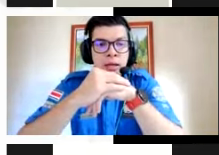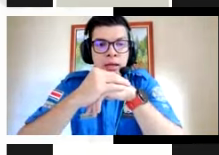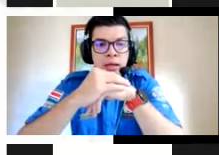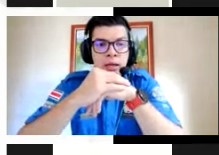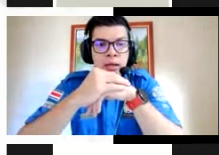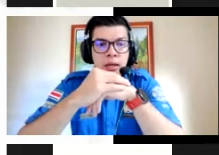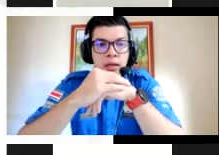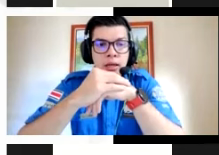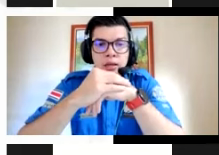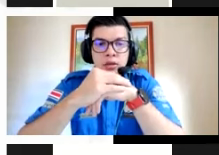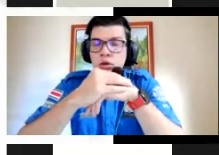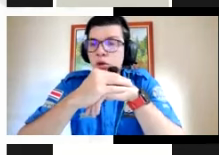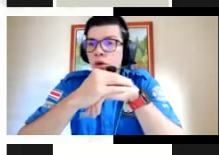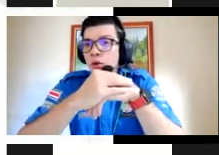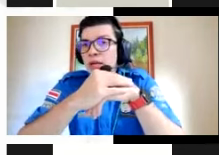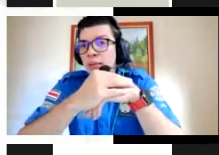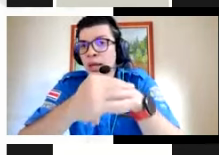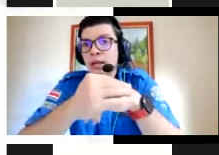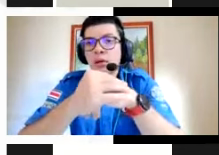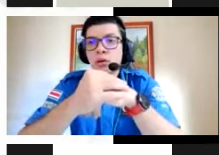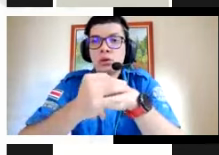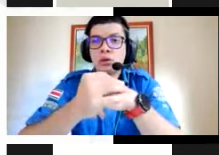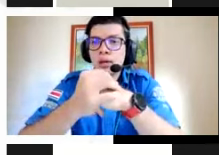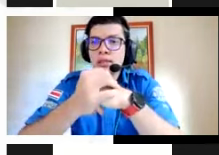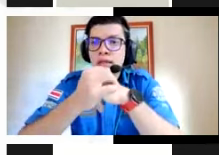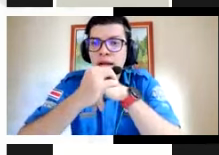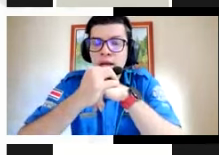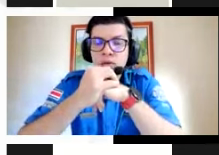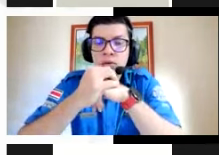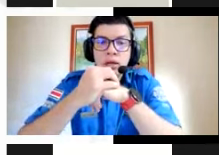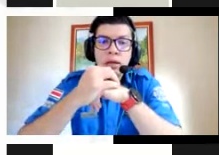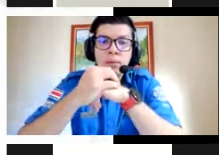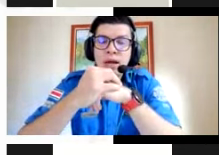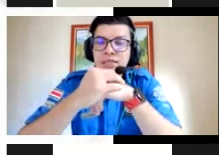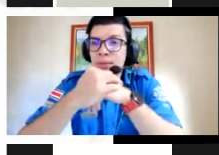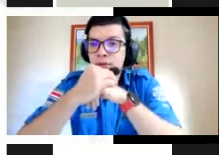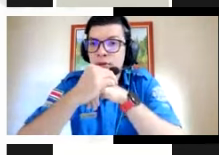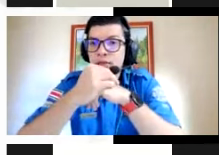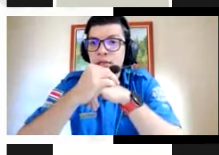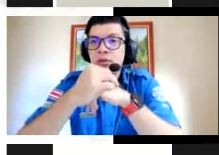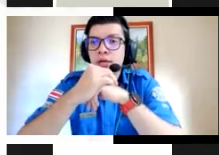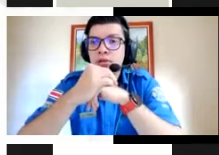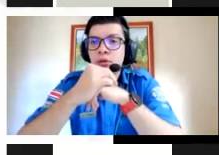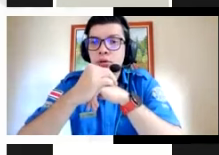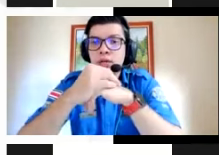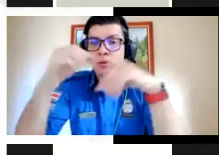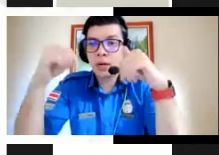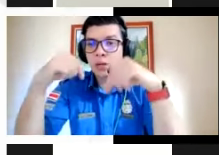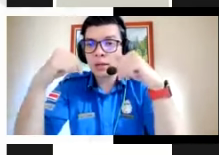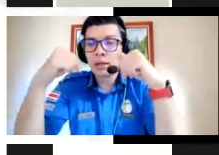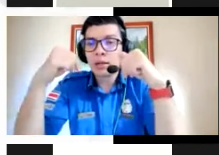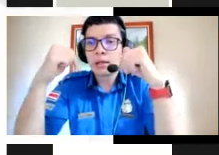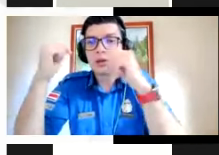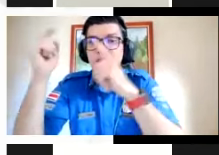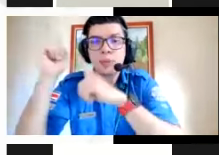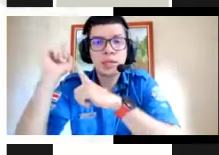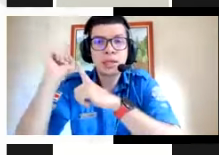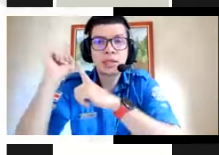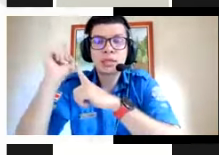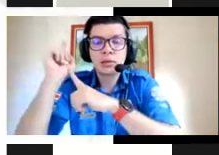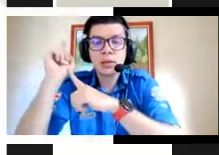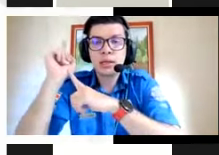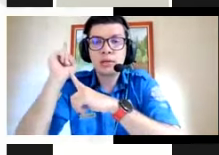tener todo hermético, todo aislado, bajas presiones dentro de la estructura. ¿Se acuerdan que el